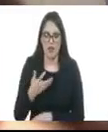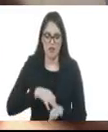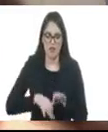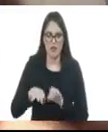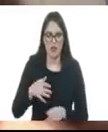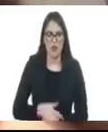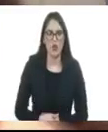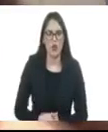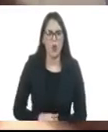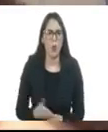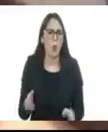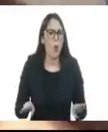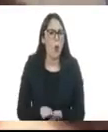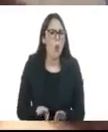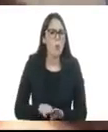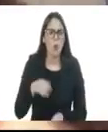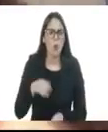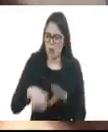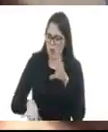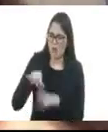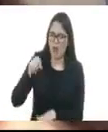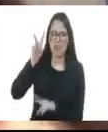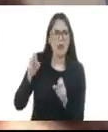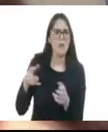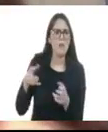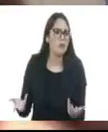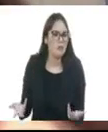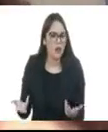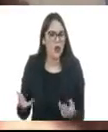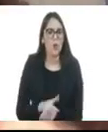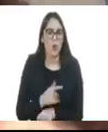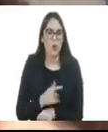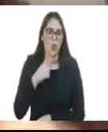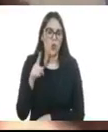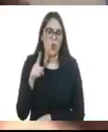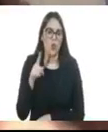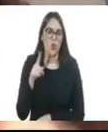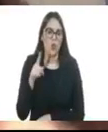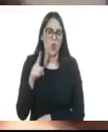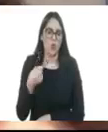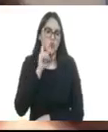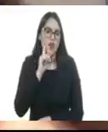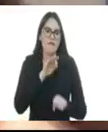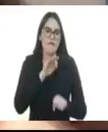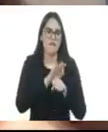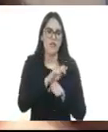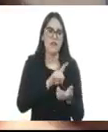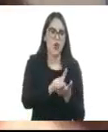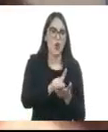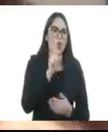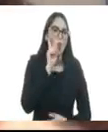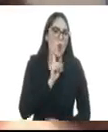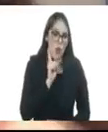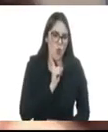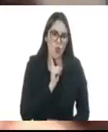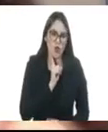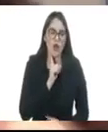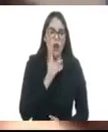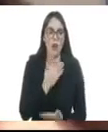a ese tema fue porque, bueno, yo soy feminista y pertenezco a grupos de debate